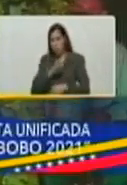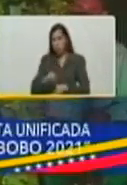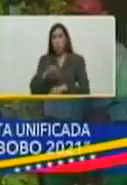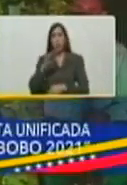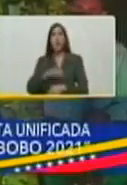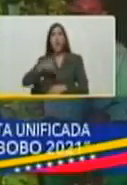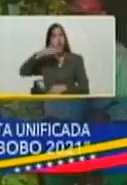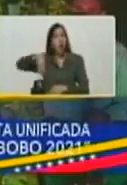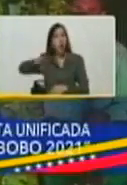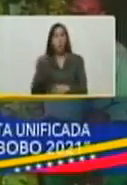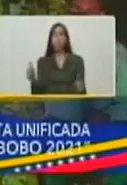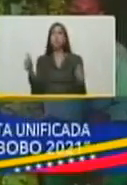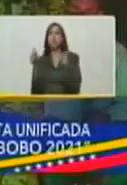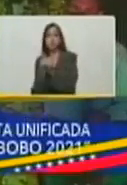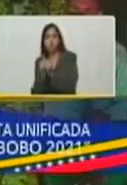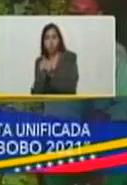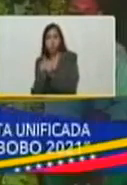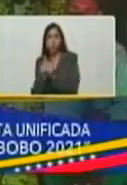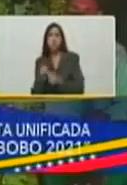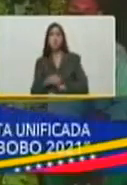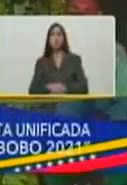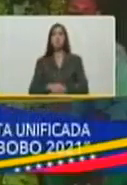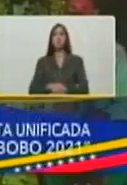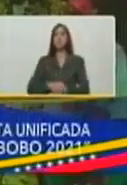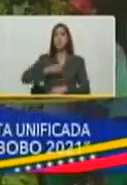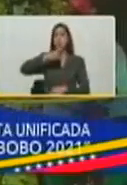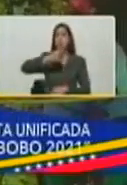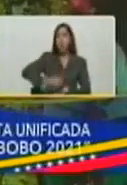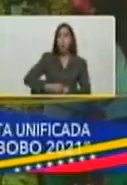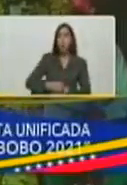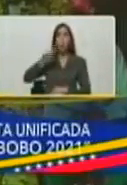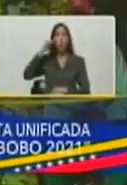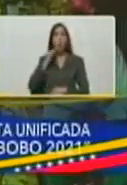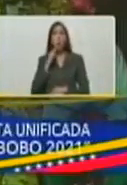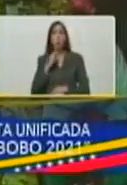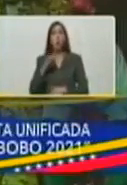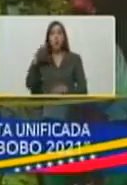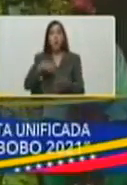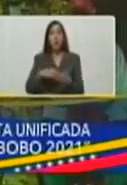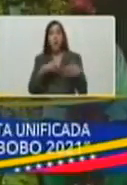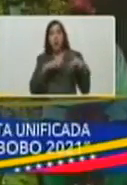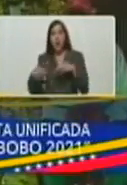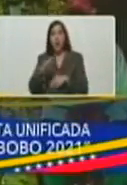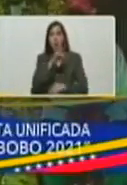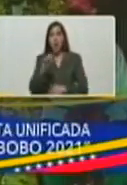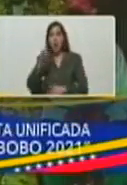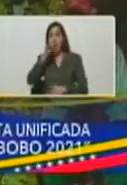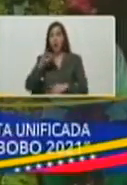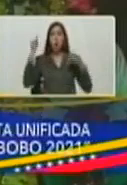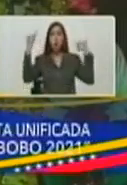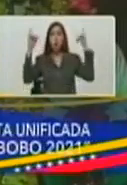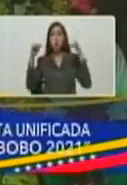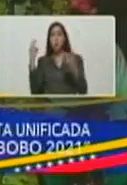Popular. Escudo bolivariano, bicentenario de la batalla de Carabobo del